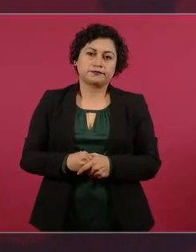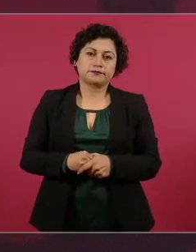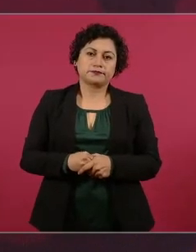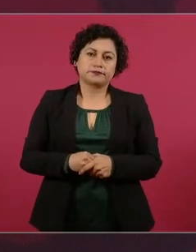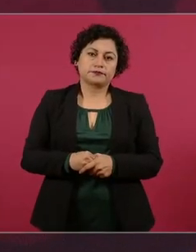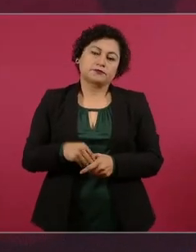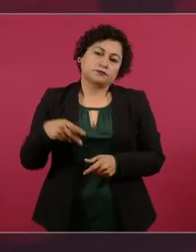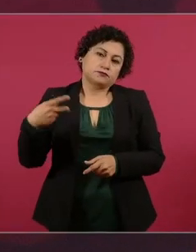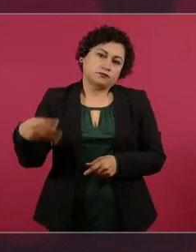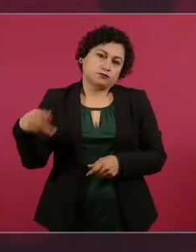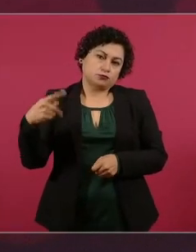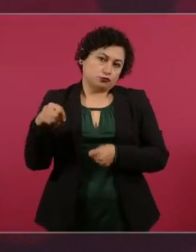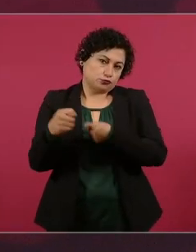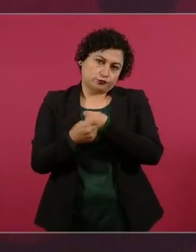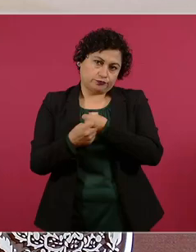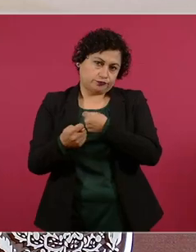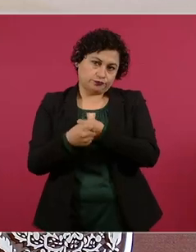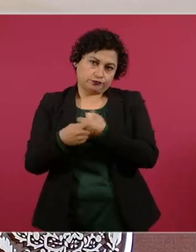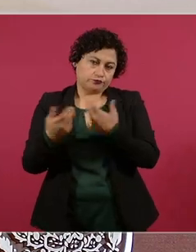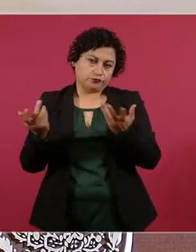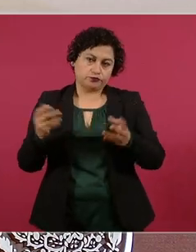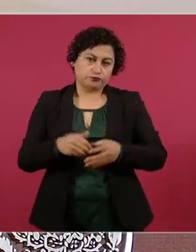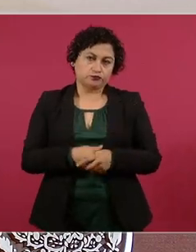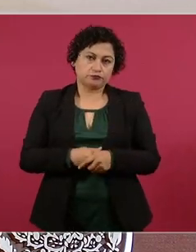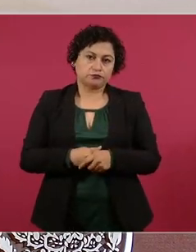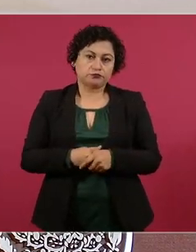su taza de plástico,